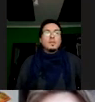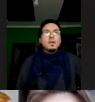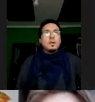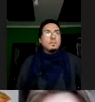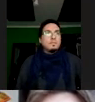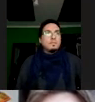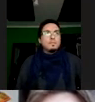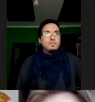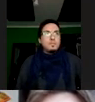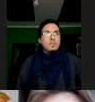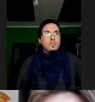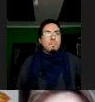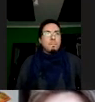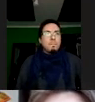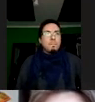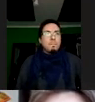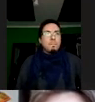que vamos a ver ahora.